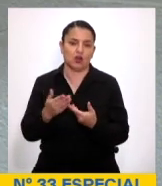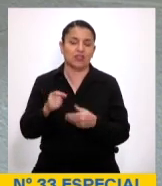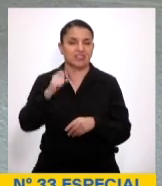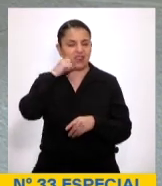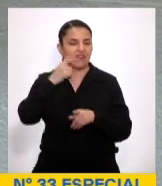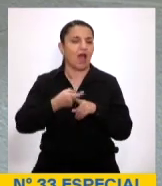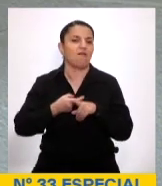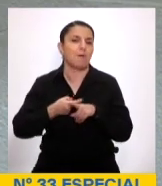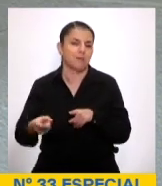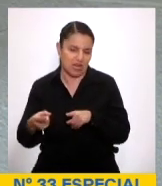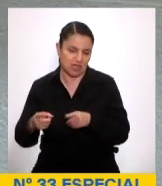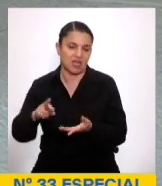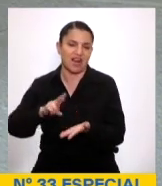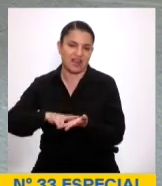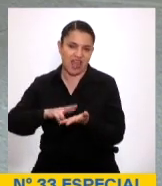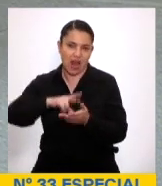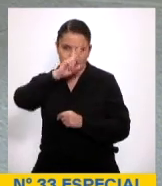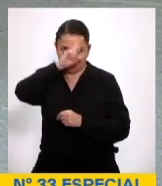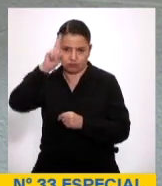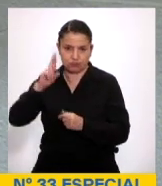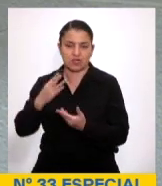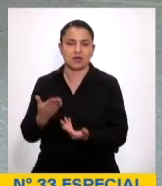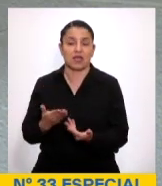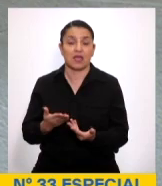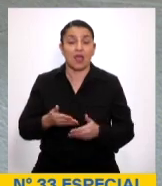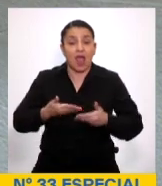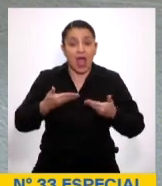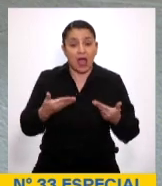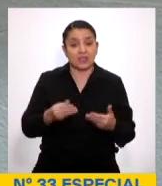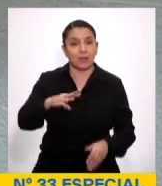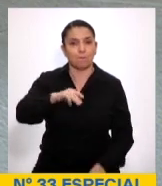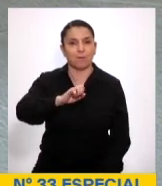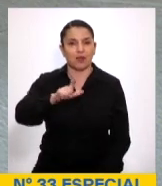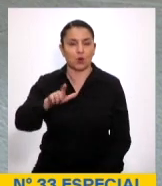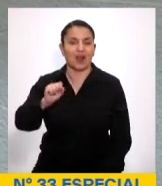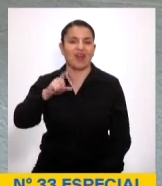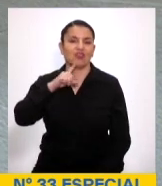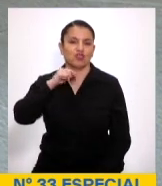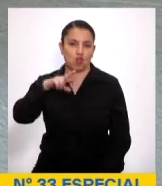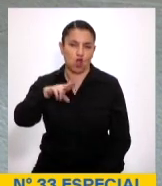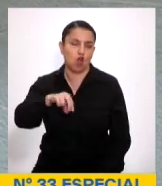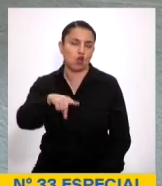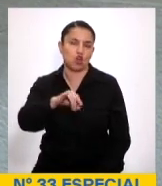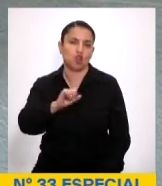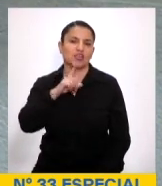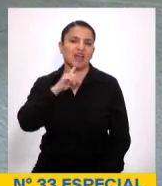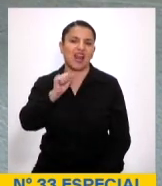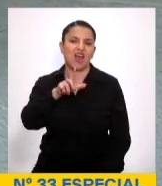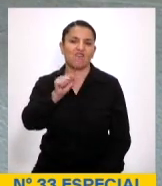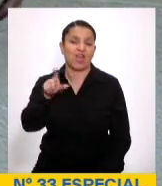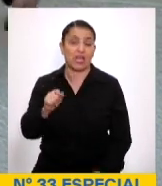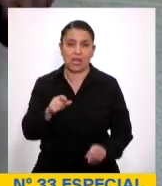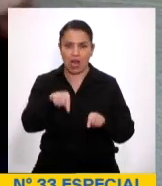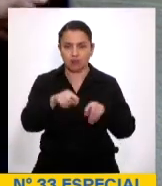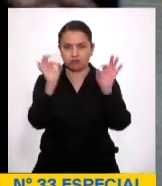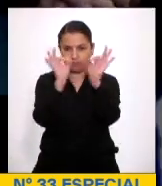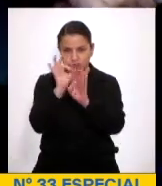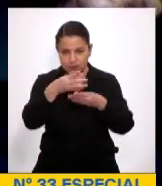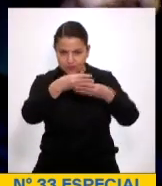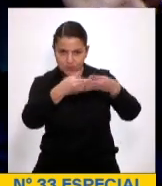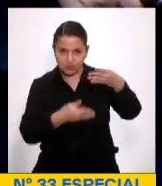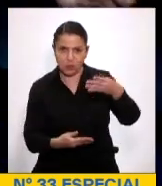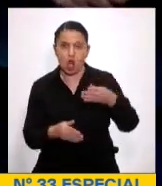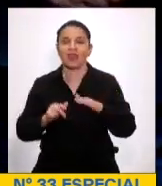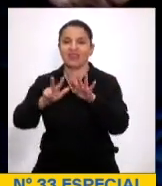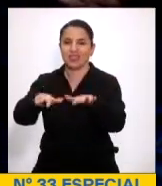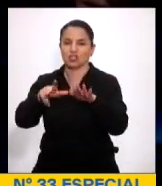real así describía el cronista Manuel Antonio Talavera lo hecho de ese día a las 10 de la mañana se reunieron 18 diputados electos del